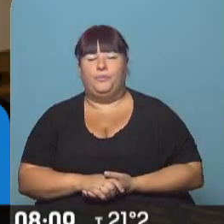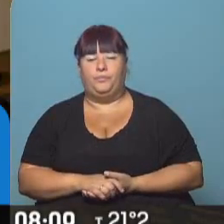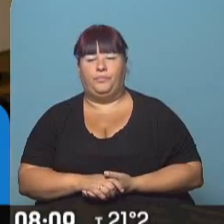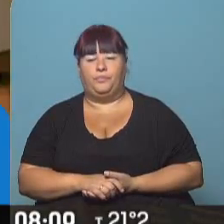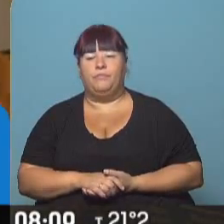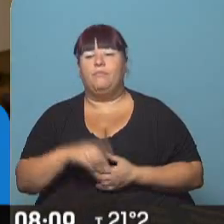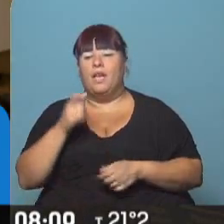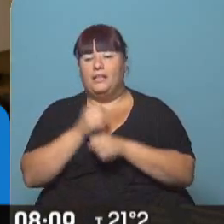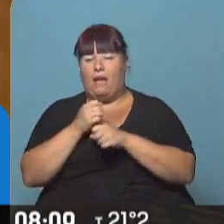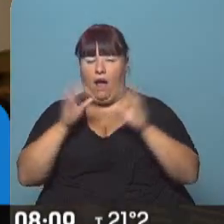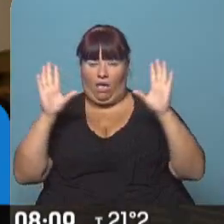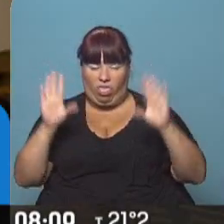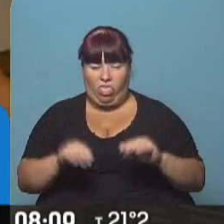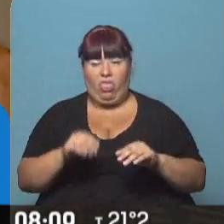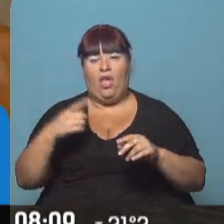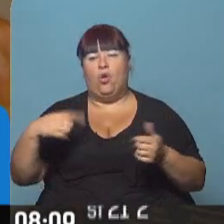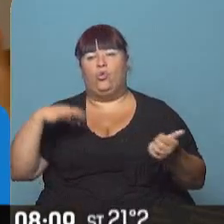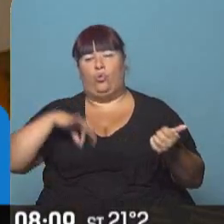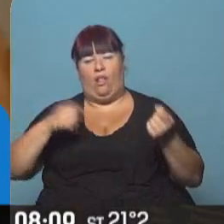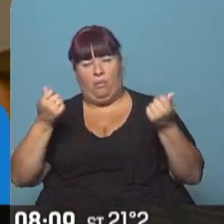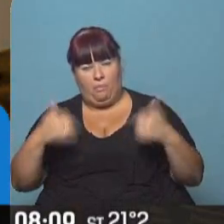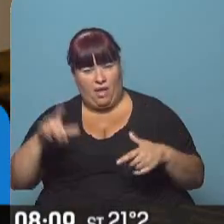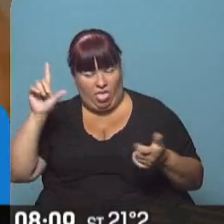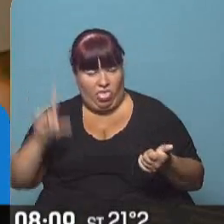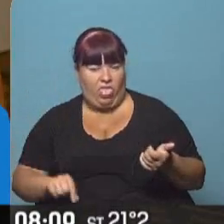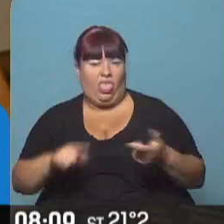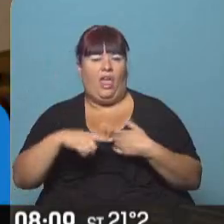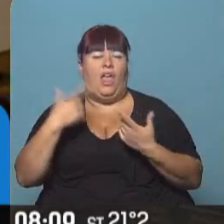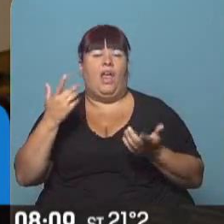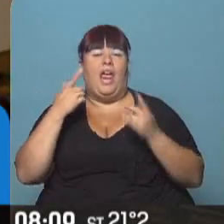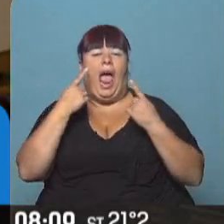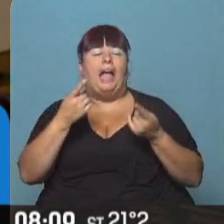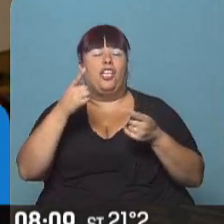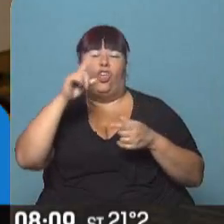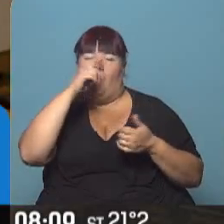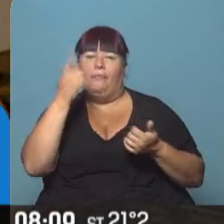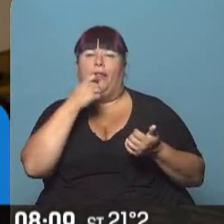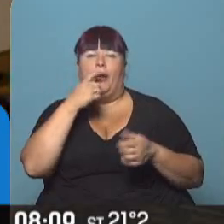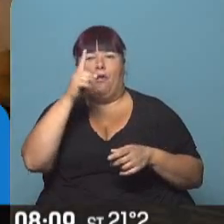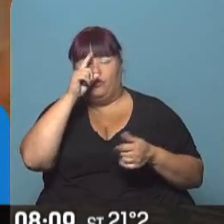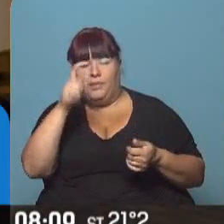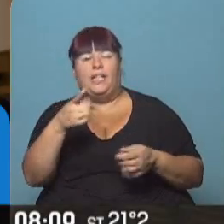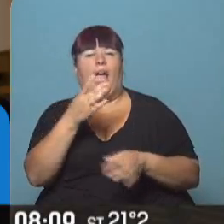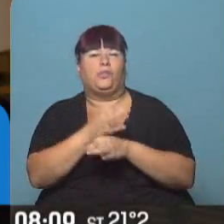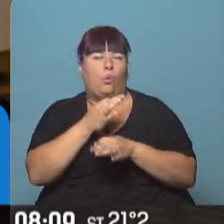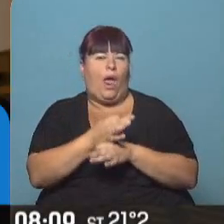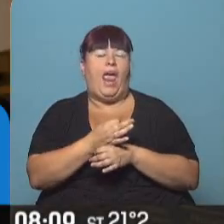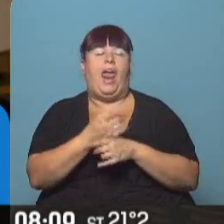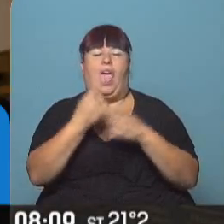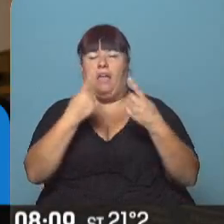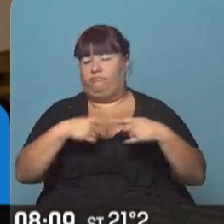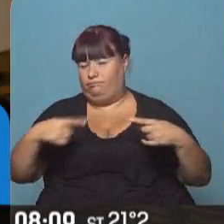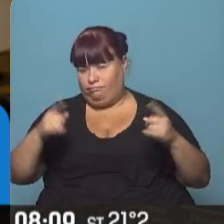caída del trabajo la caída de los ingresos la caída de las prestaciones del estado como pasa en los hospitales pasa en las escuelas